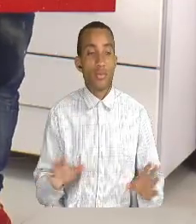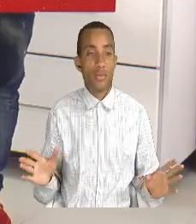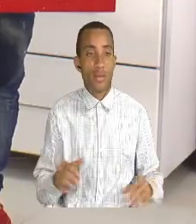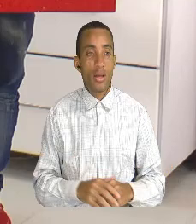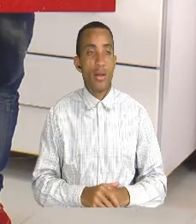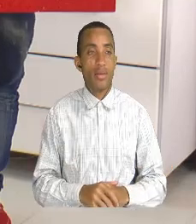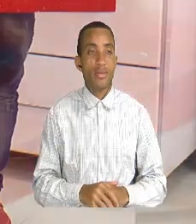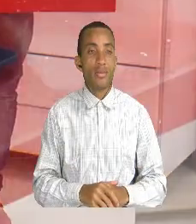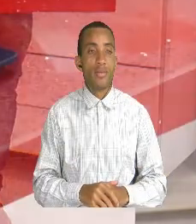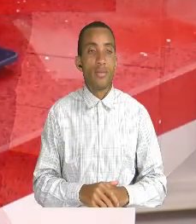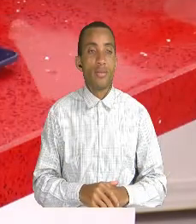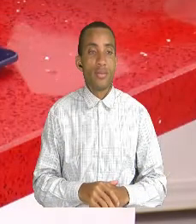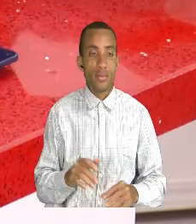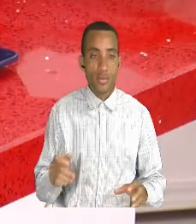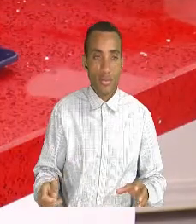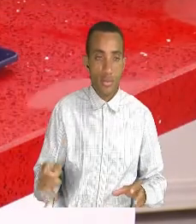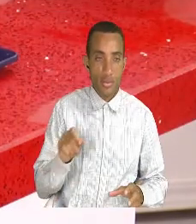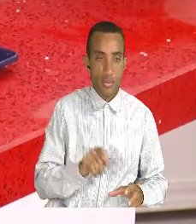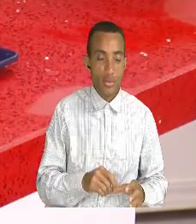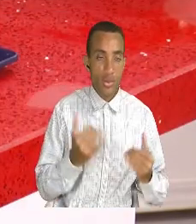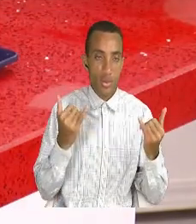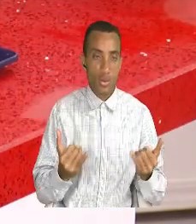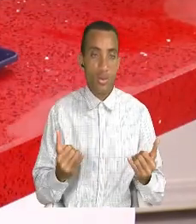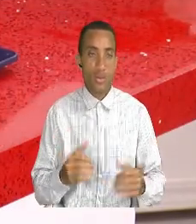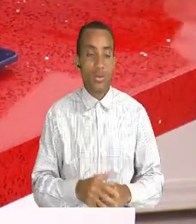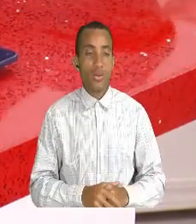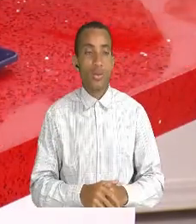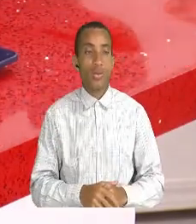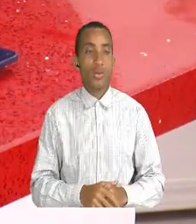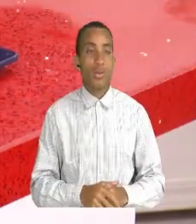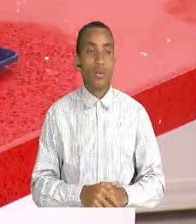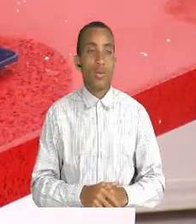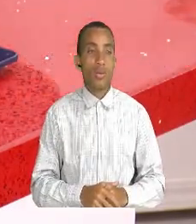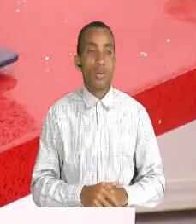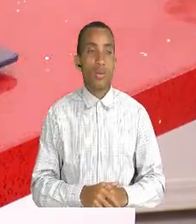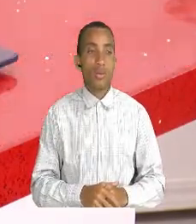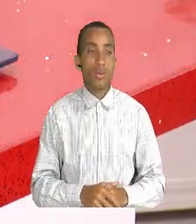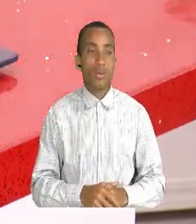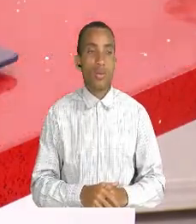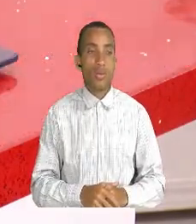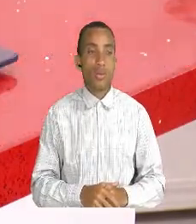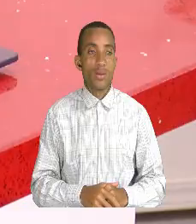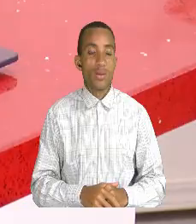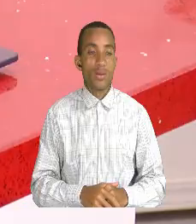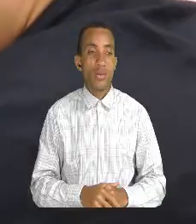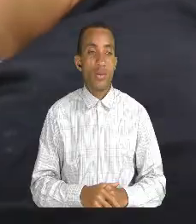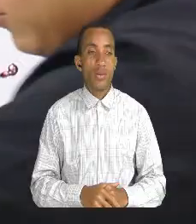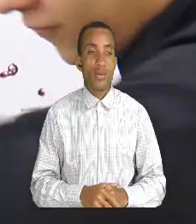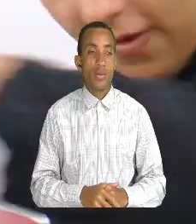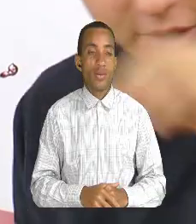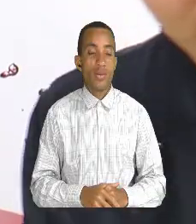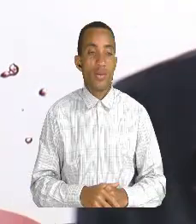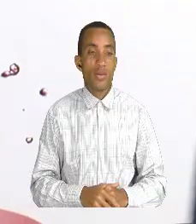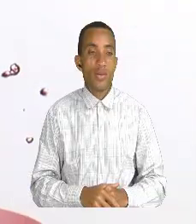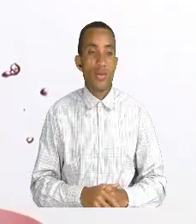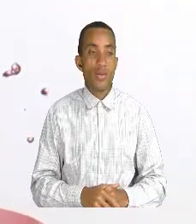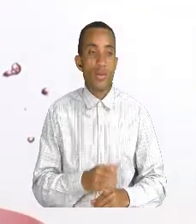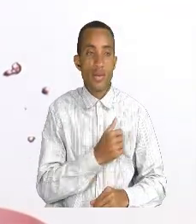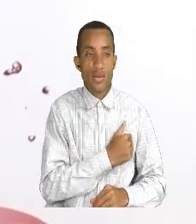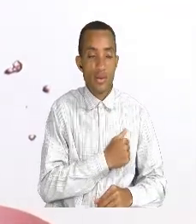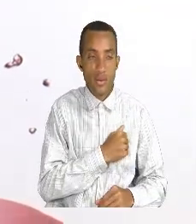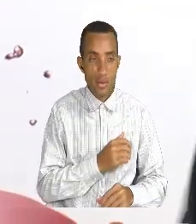vamos a hacer el ensamble de nuestra receta del día de hoy. Y sí, que sea lo más rápido posible, caramba. Bueno, mi Rochi, ¿me haces el favor y me picas